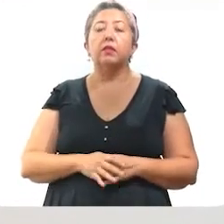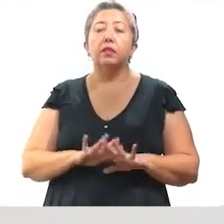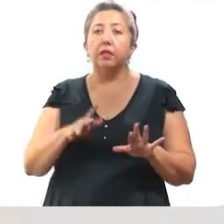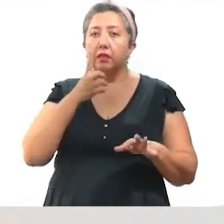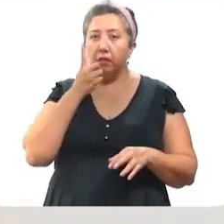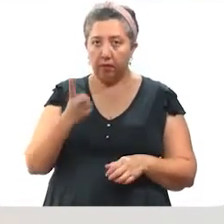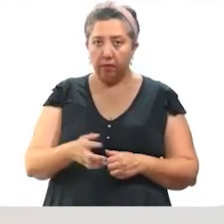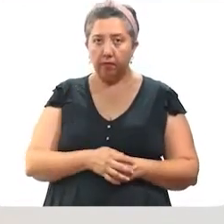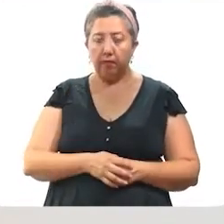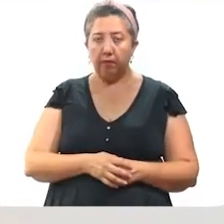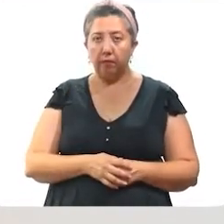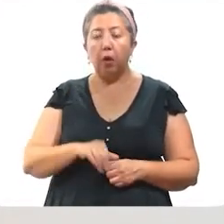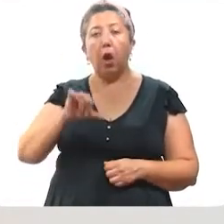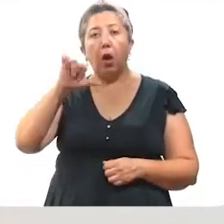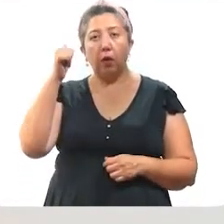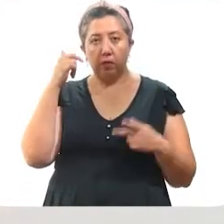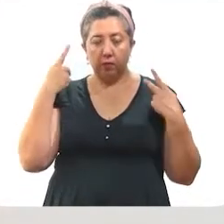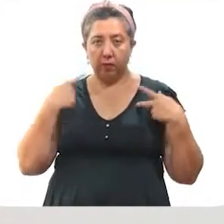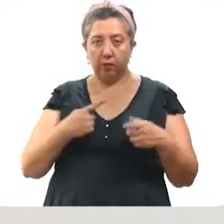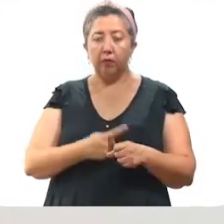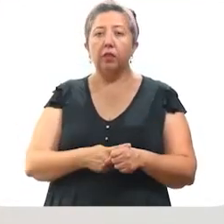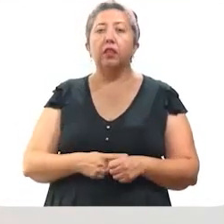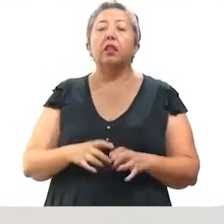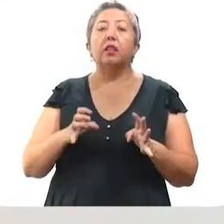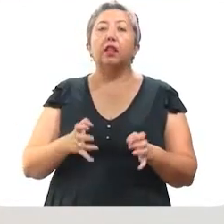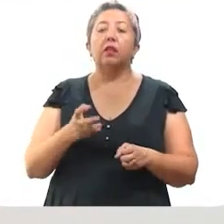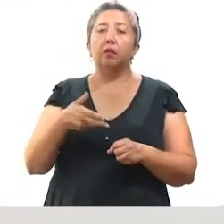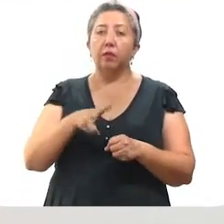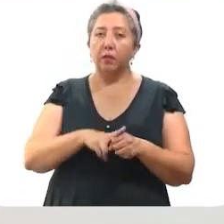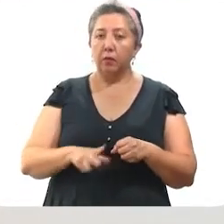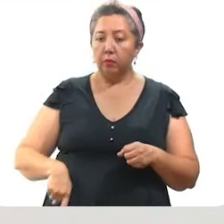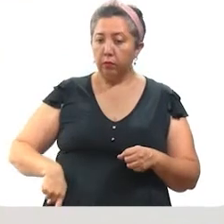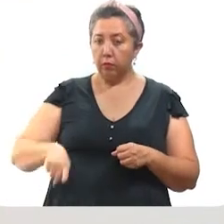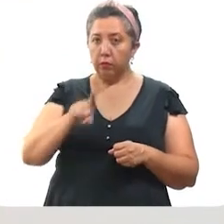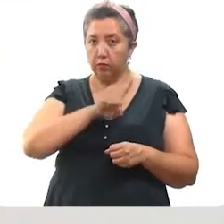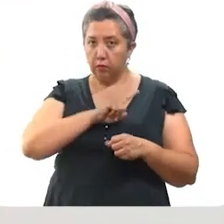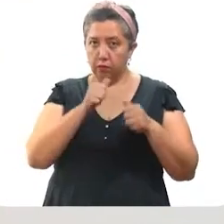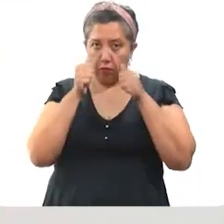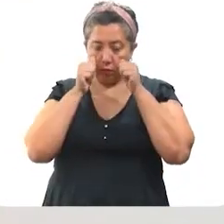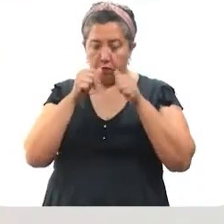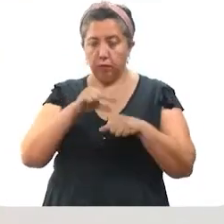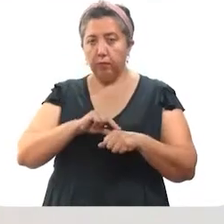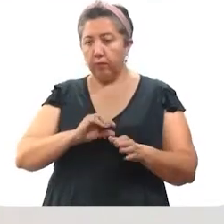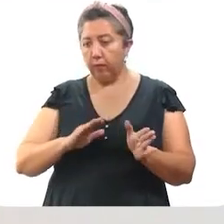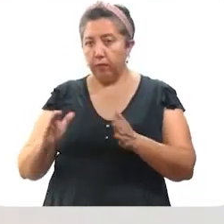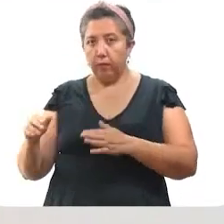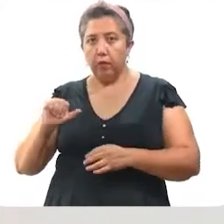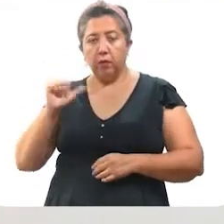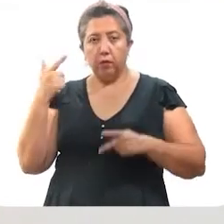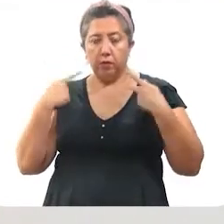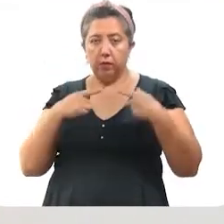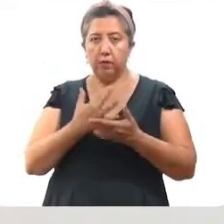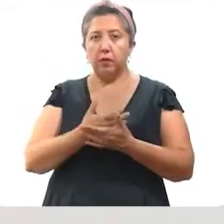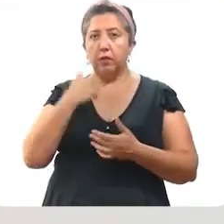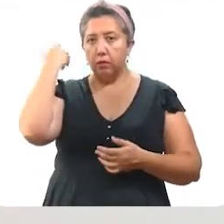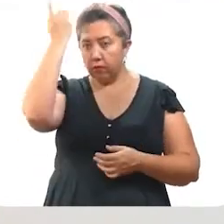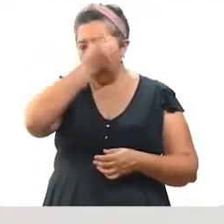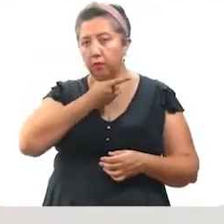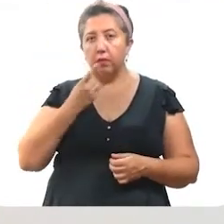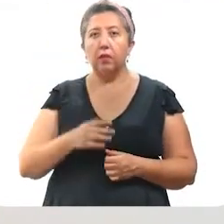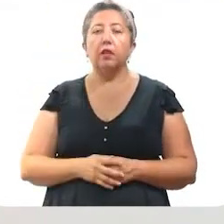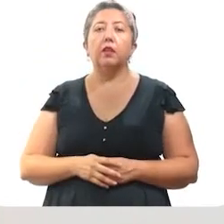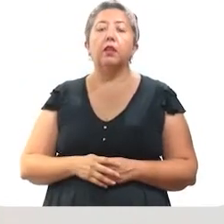como ya se mencionó 11 de los casos positivos están en hospitales públicos y en aislamiento total hay otros pacientes a la espera del